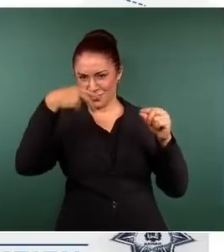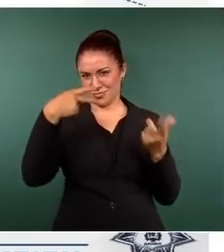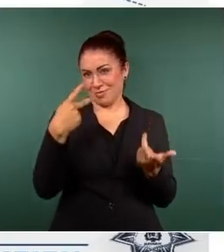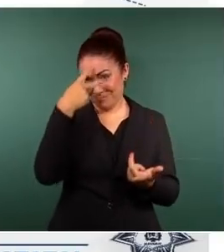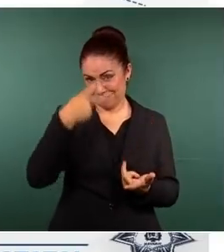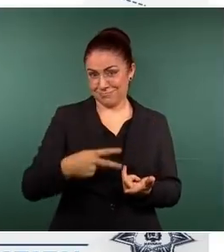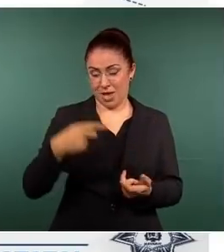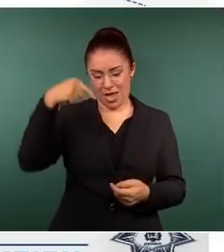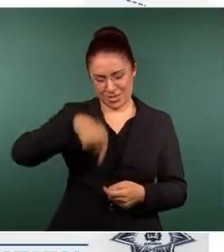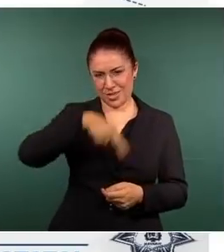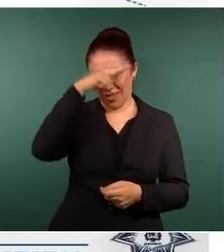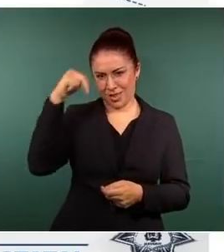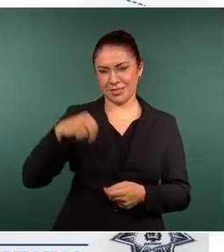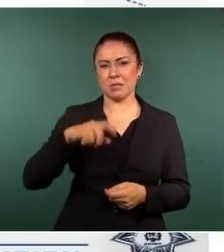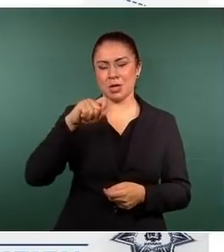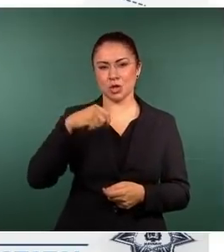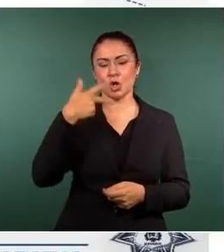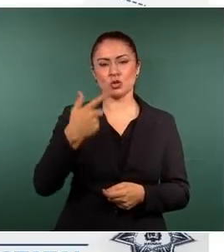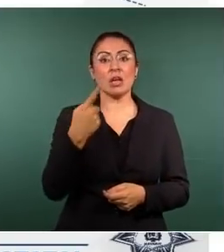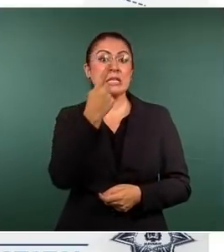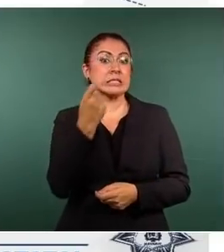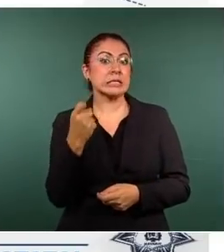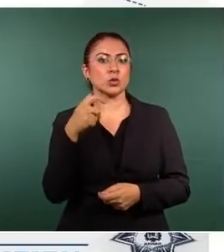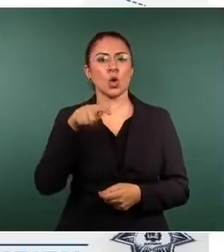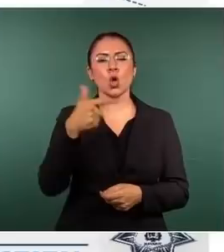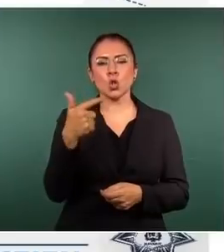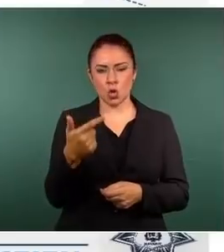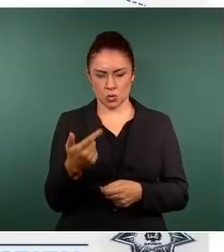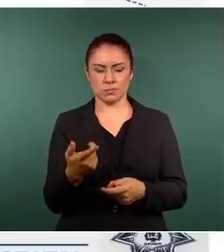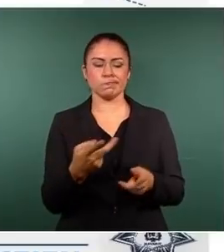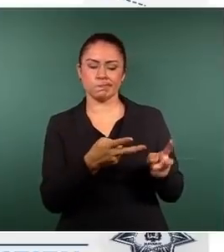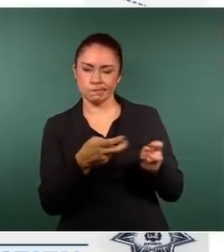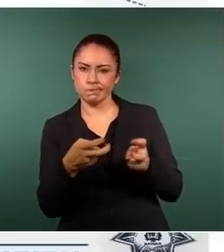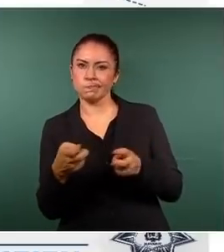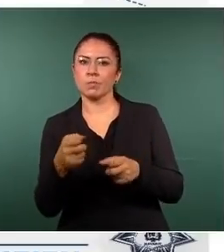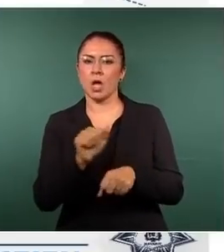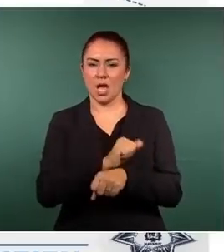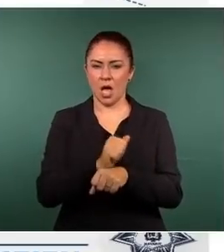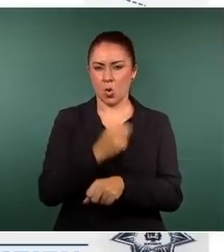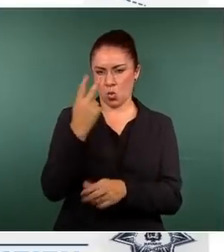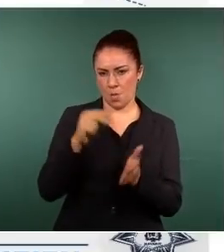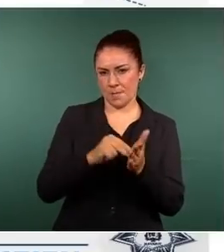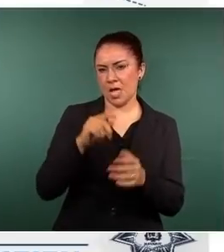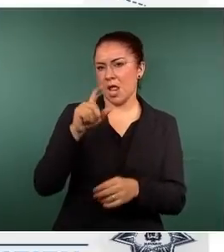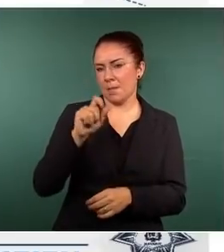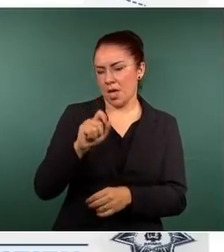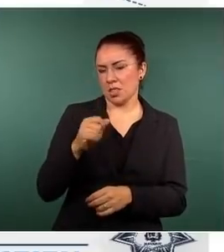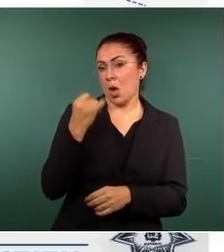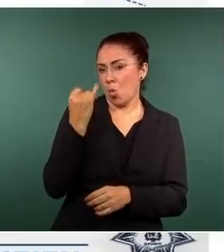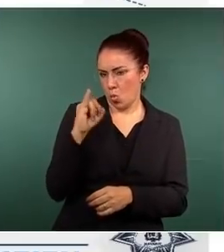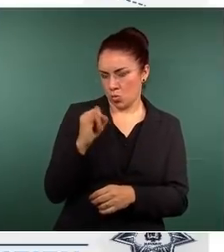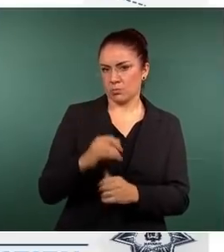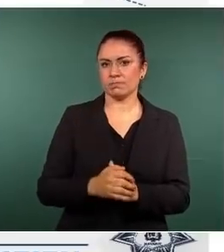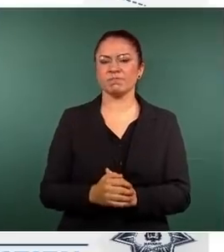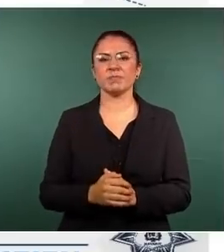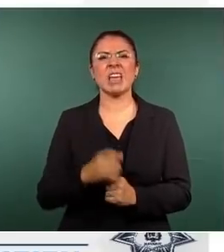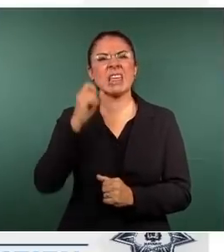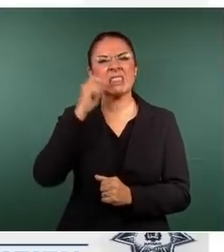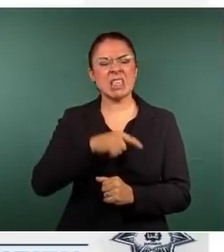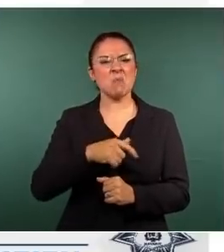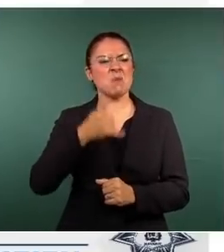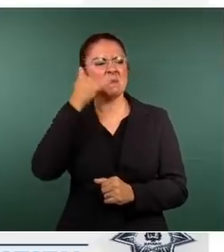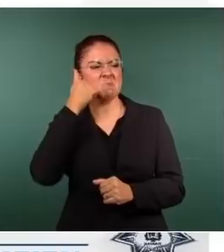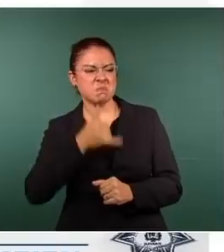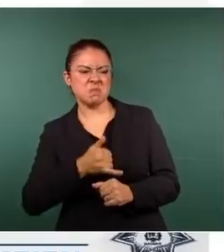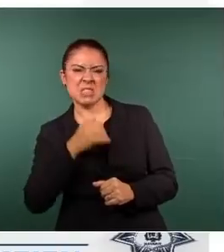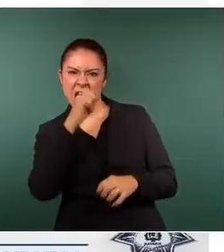112 incidencias hasta junio del 2020 en cuanto a extorsión nos ubicamos en el lugar número